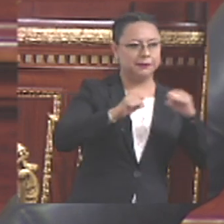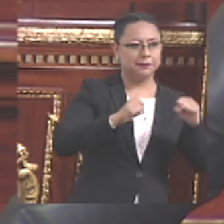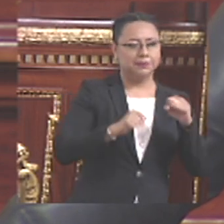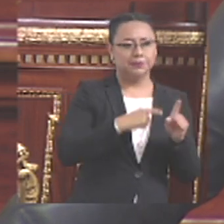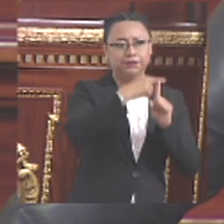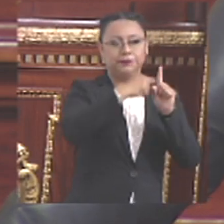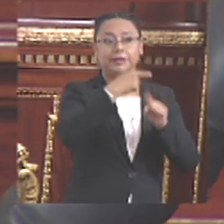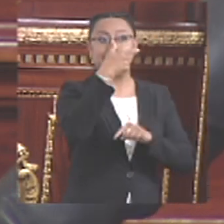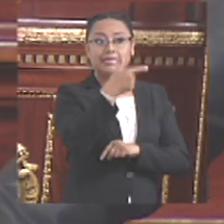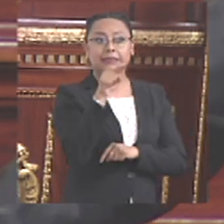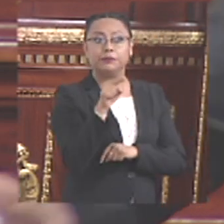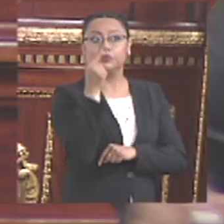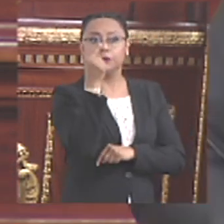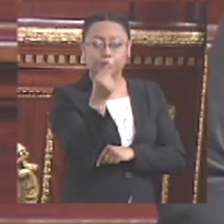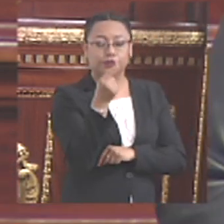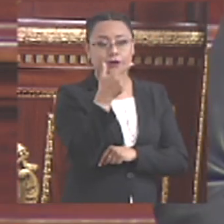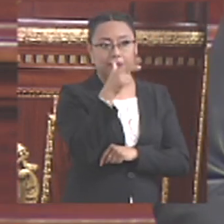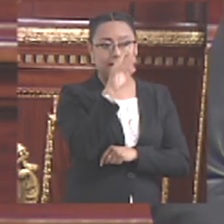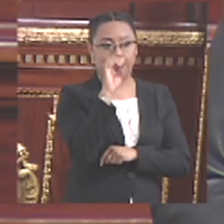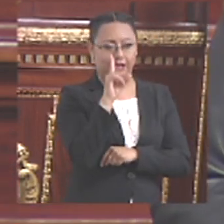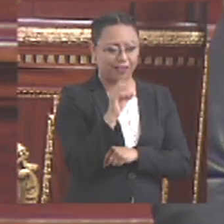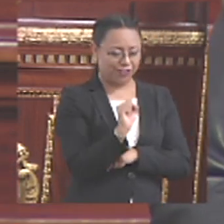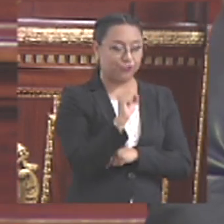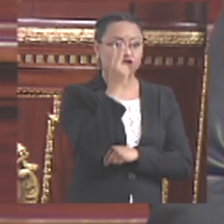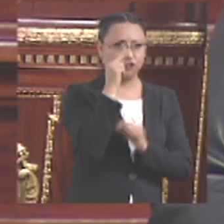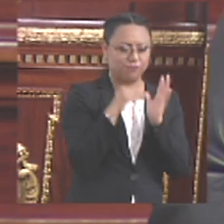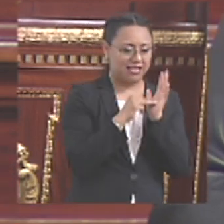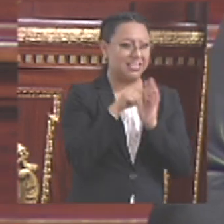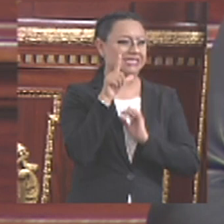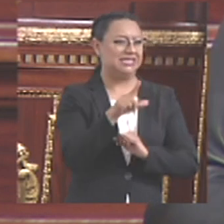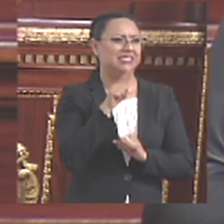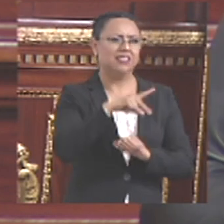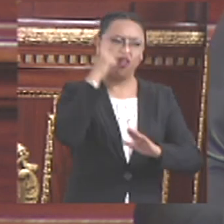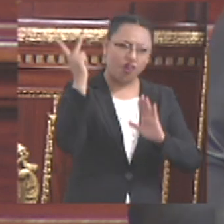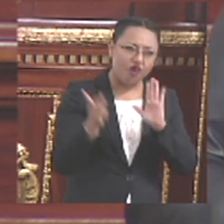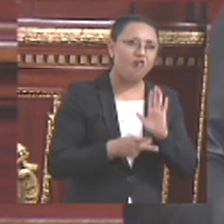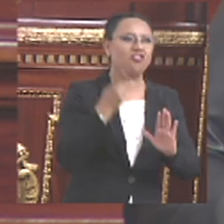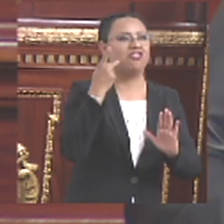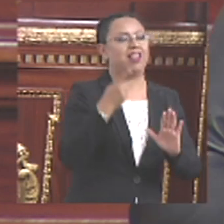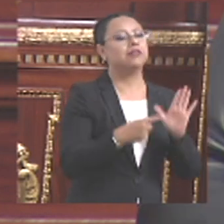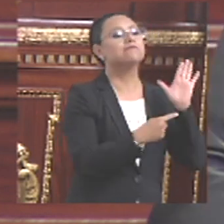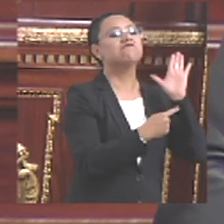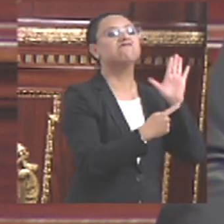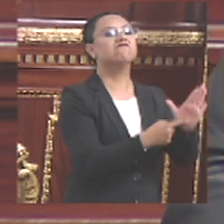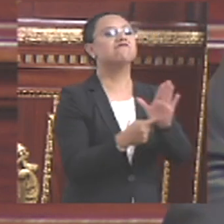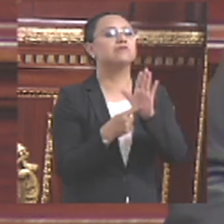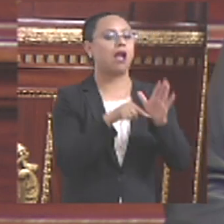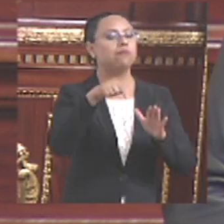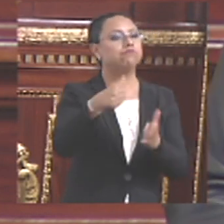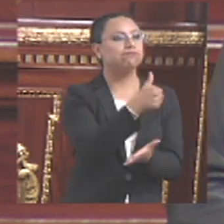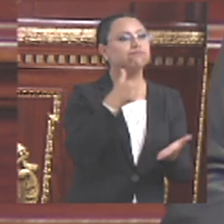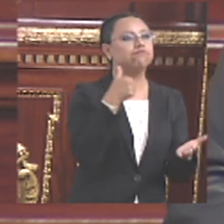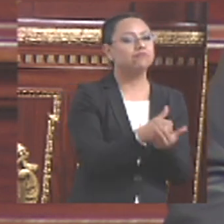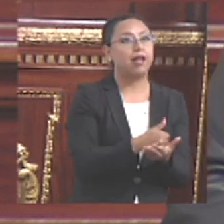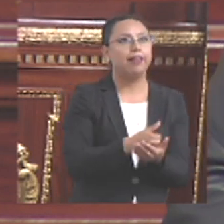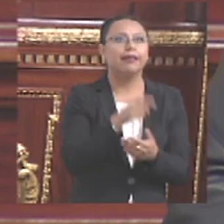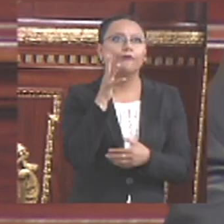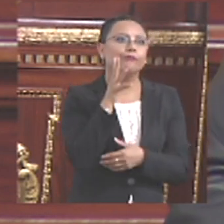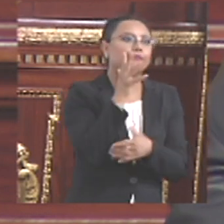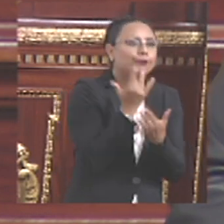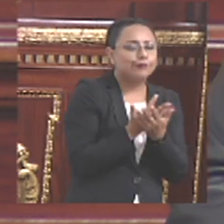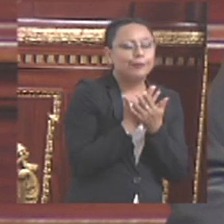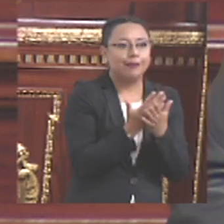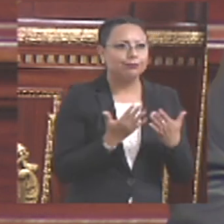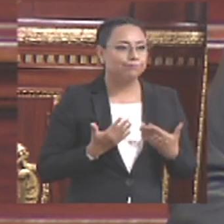7.1 grados vino en 2017 a demostrar que la ciudad de la esperanza, innovadora y de derechos, había dejado